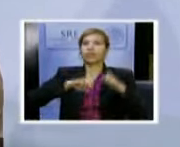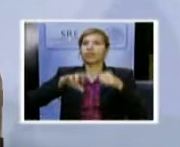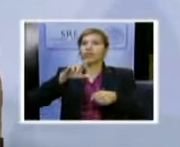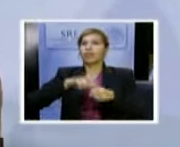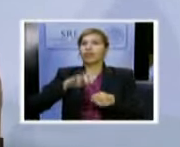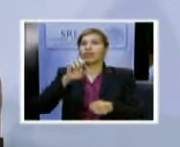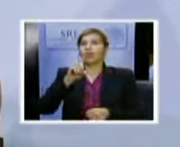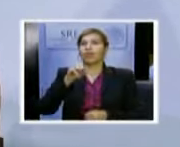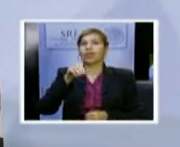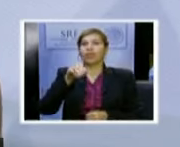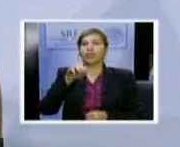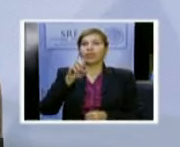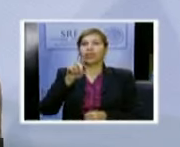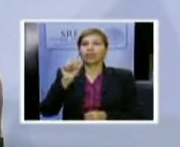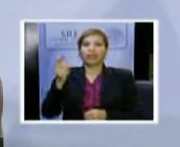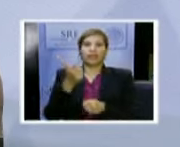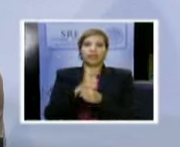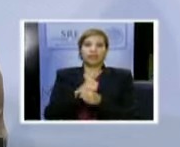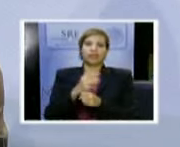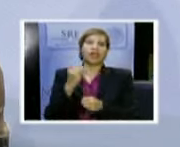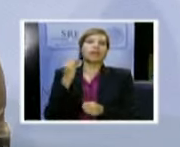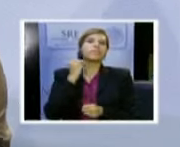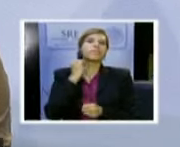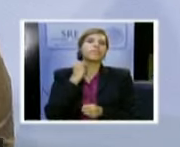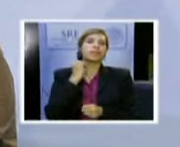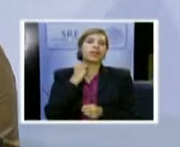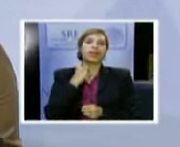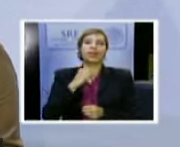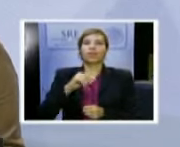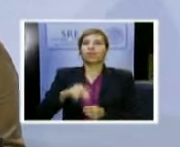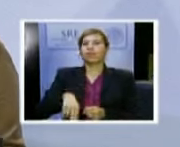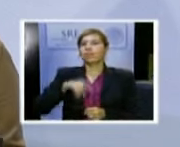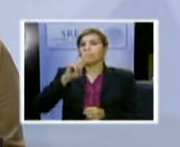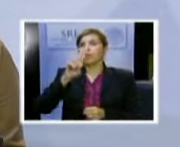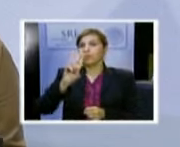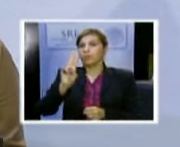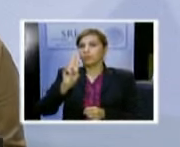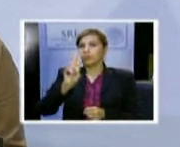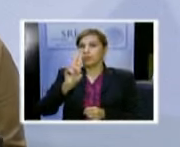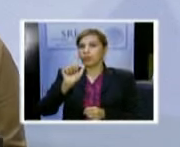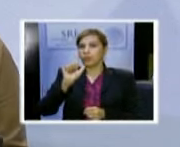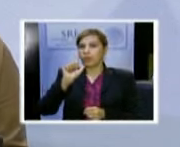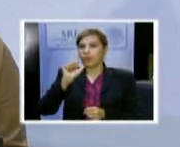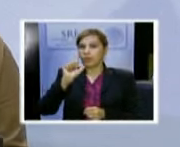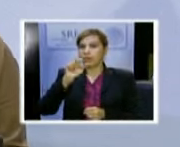embajador Eduardo Medina Mora es licenciado en Derecho por la Universidad